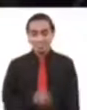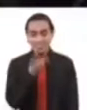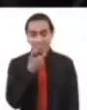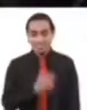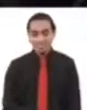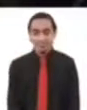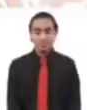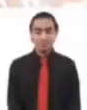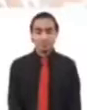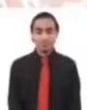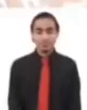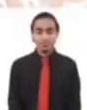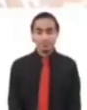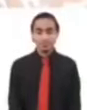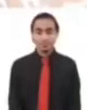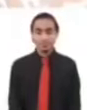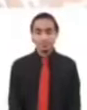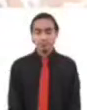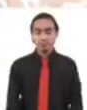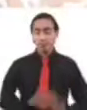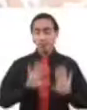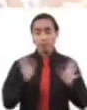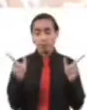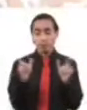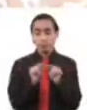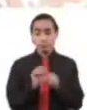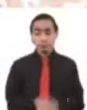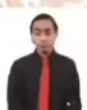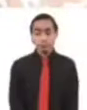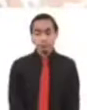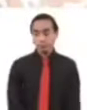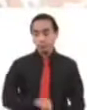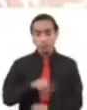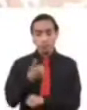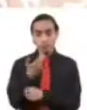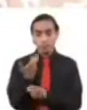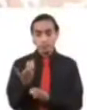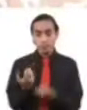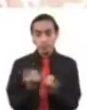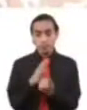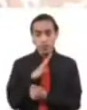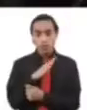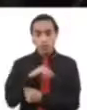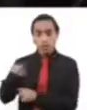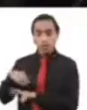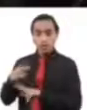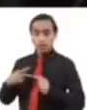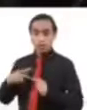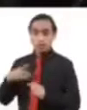y ya lo que sigue